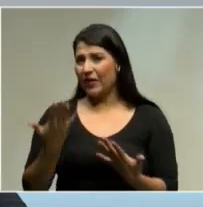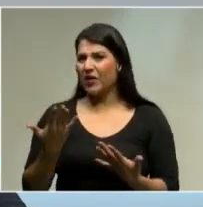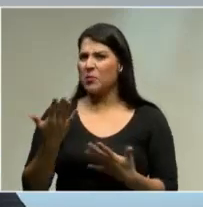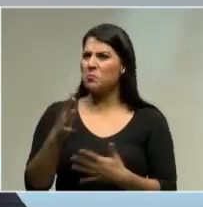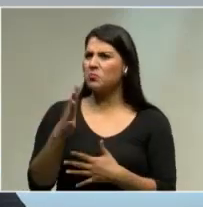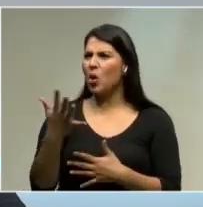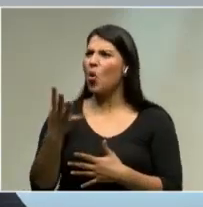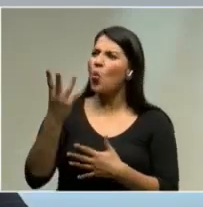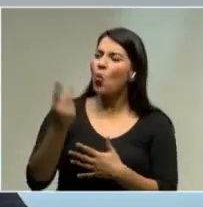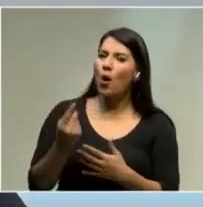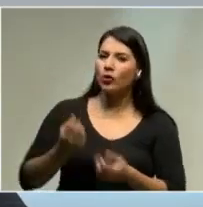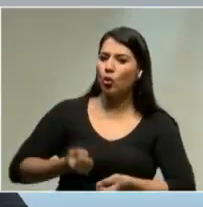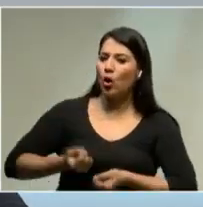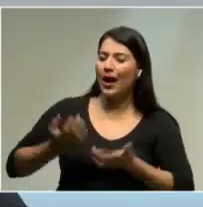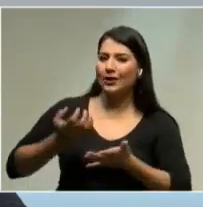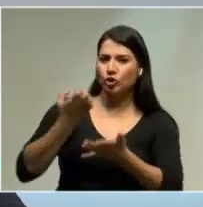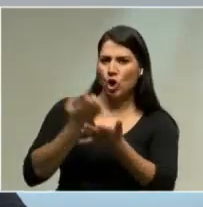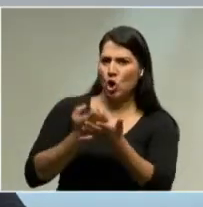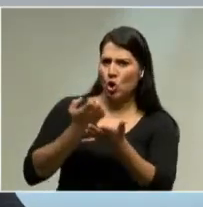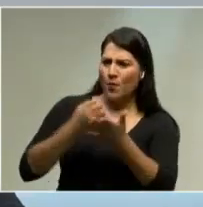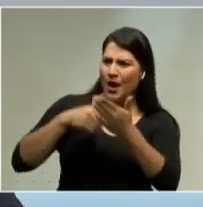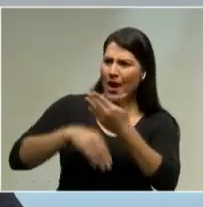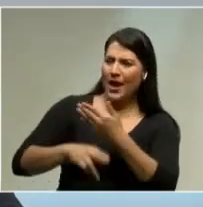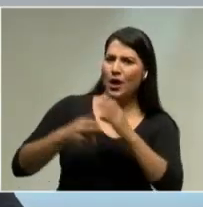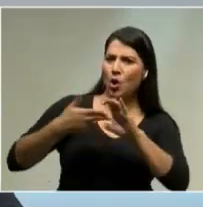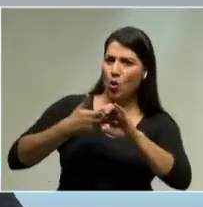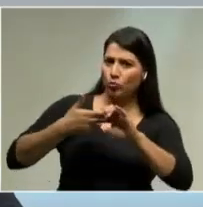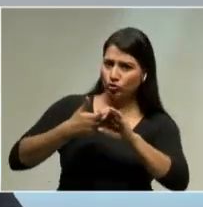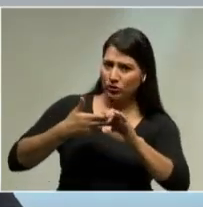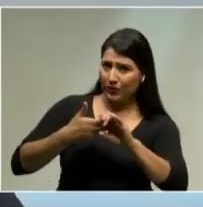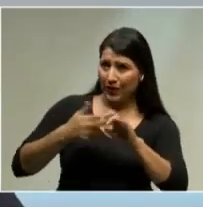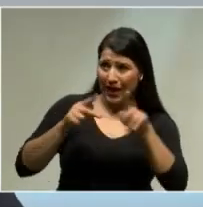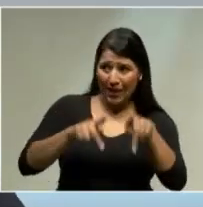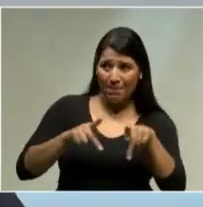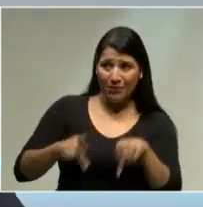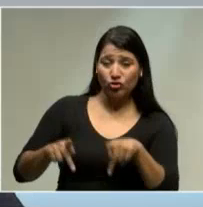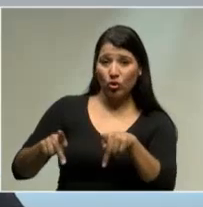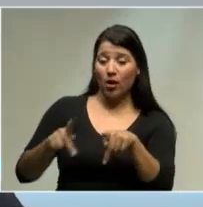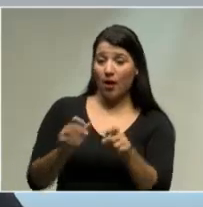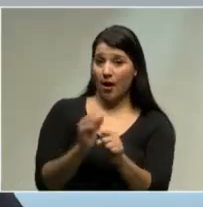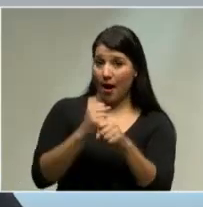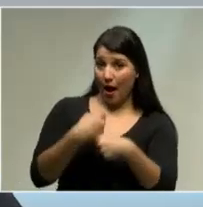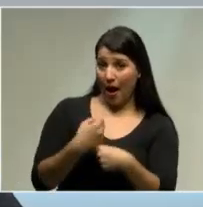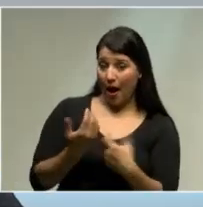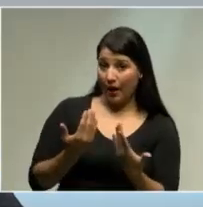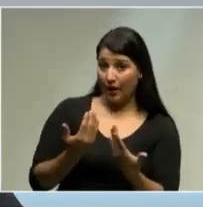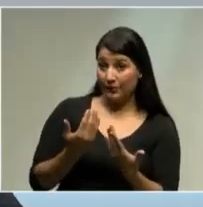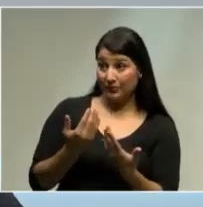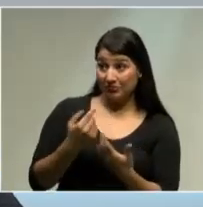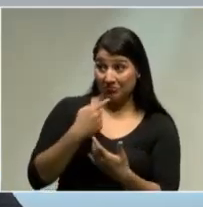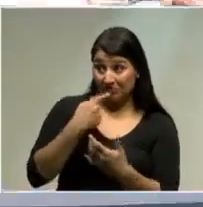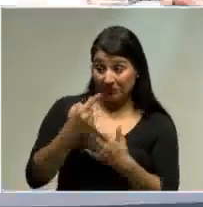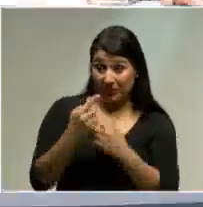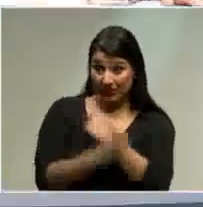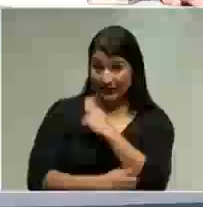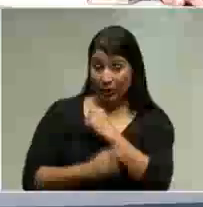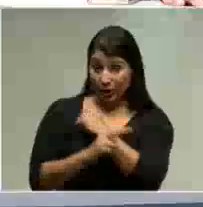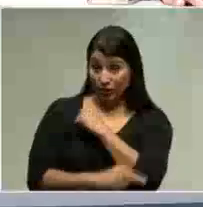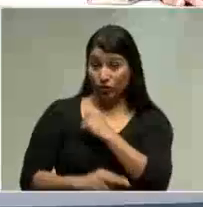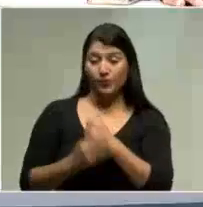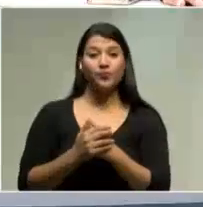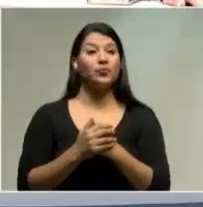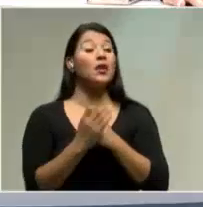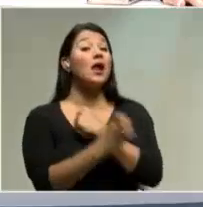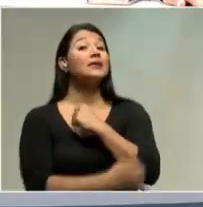en cuanto al gasto económico en combustible que las personas hagan según este informe del Estado de la Nación? El Estado de la